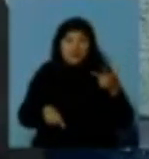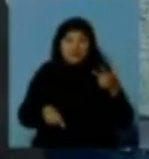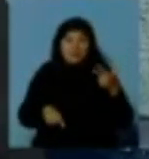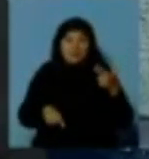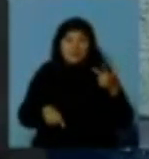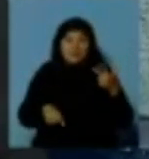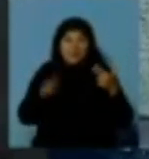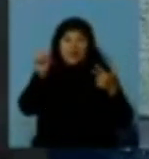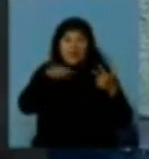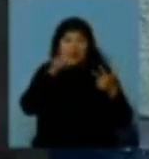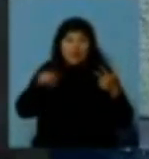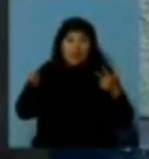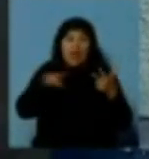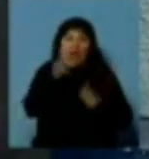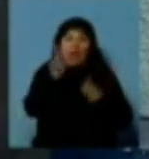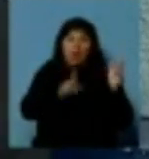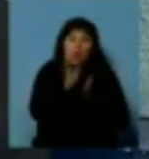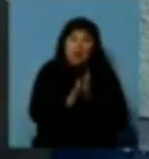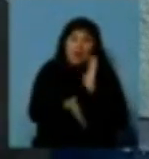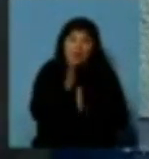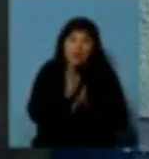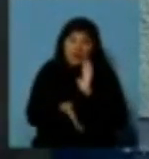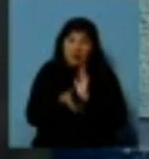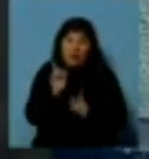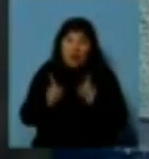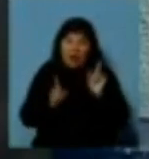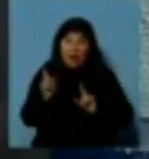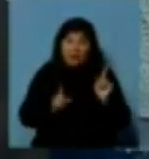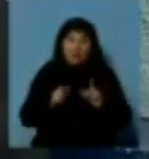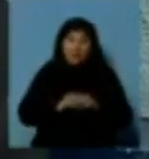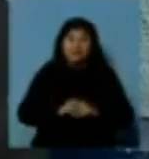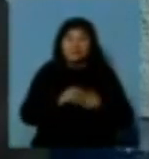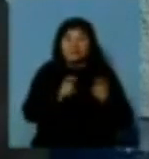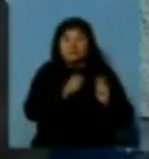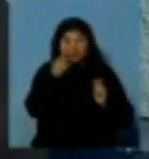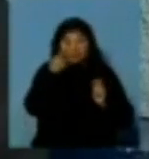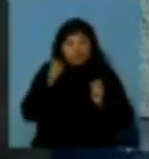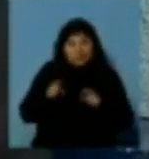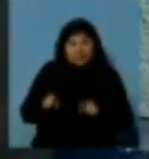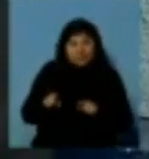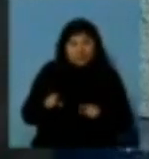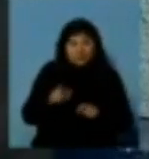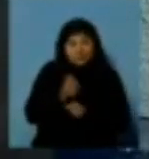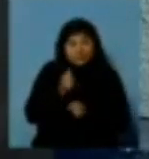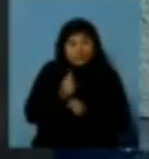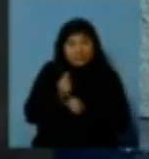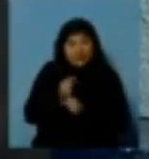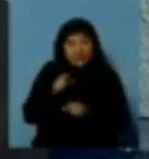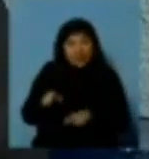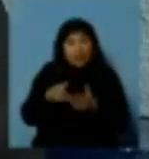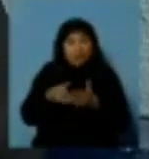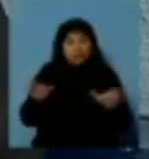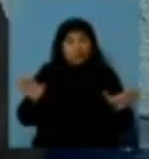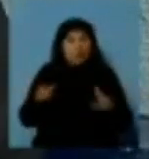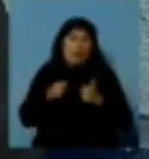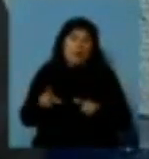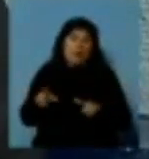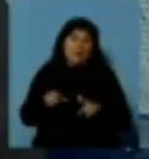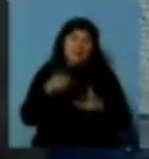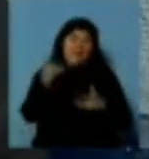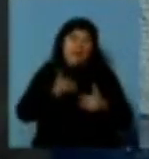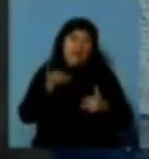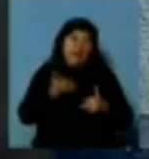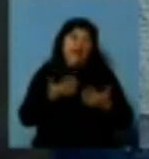casos y en otros gratuitos, con la gratuidad. Y nadie le hace reconocimiento eso al transporte público. Acá siguen